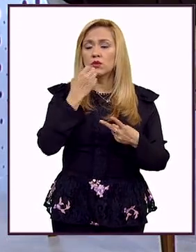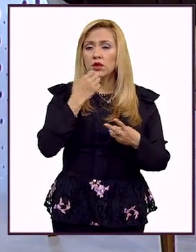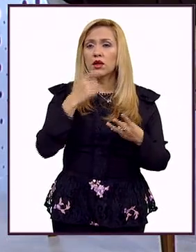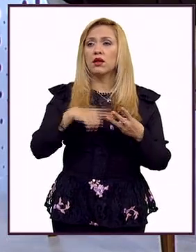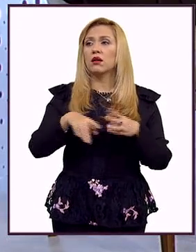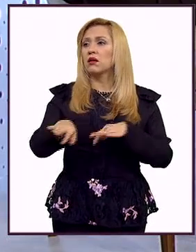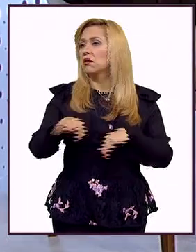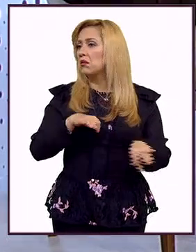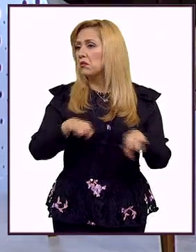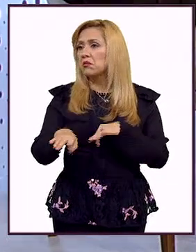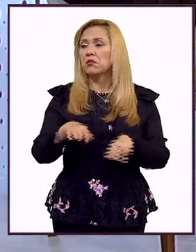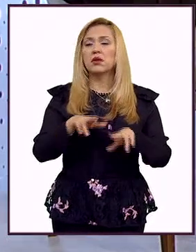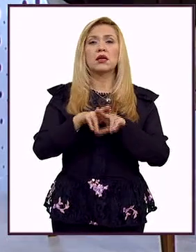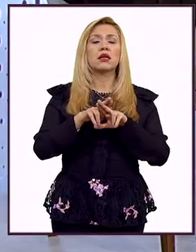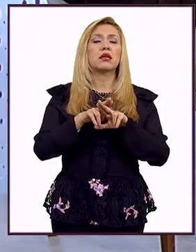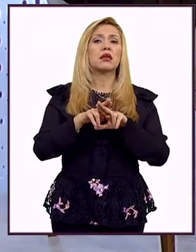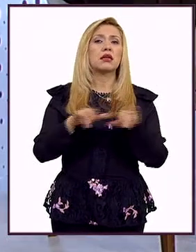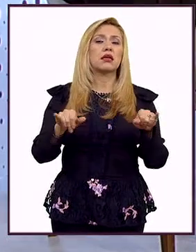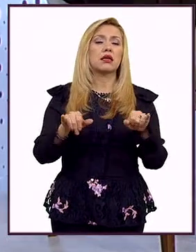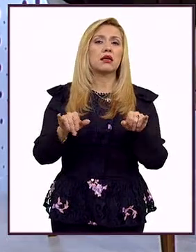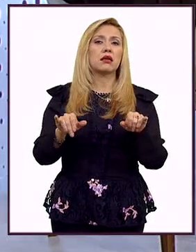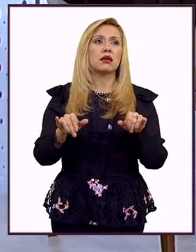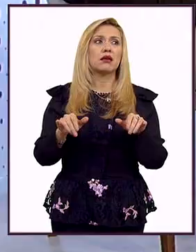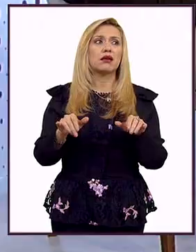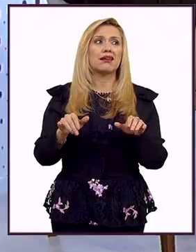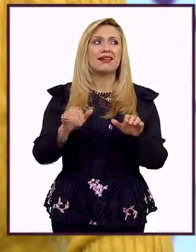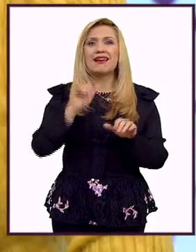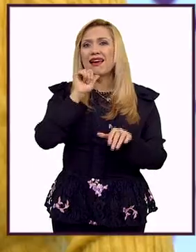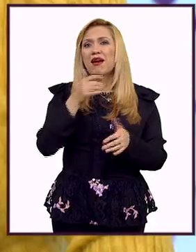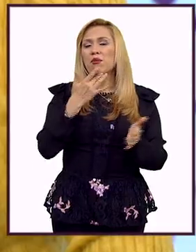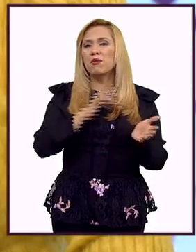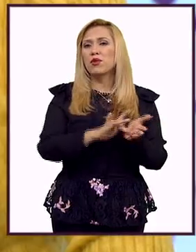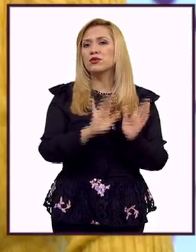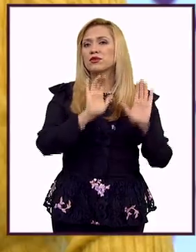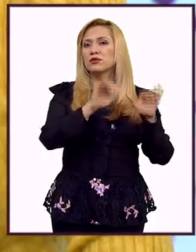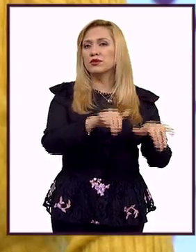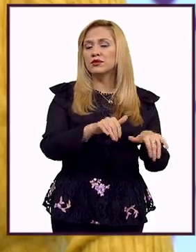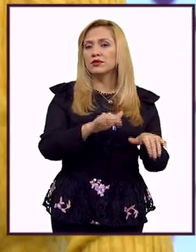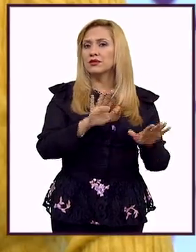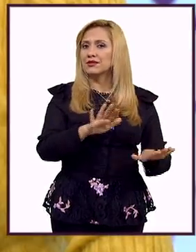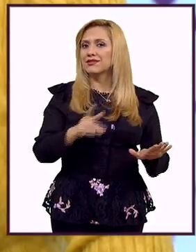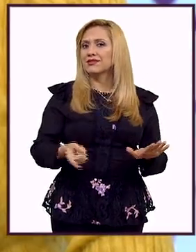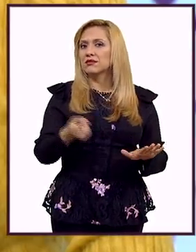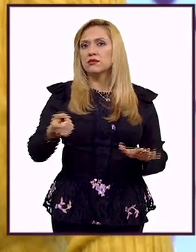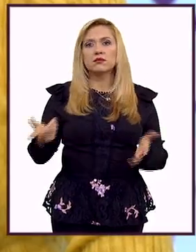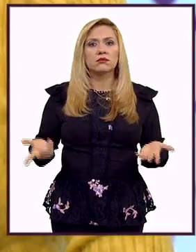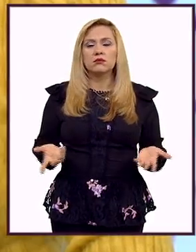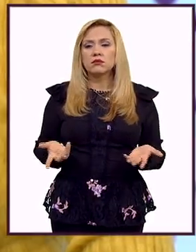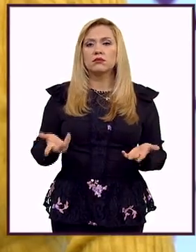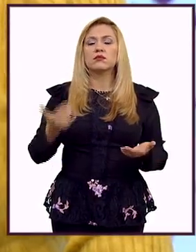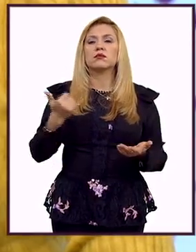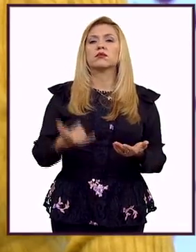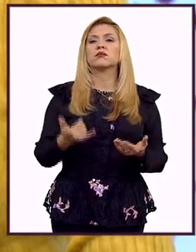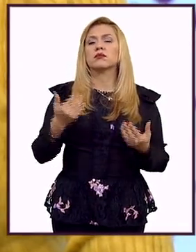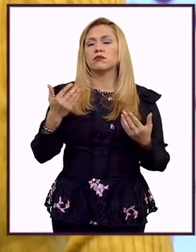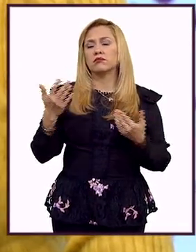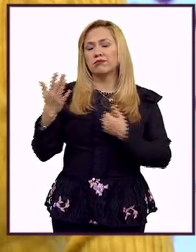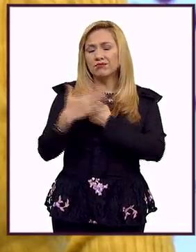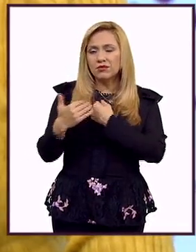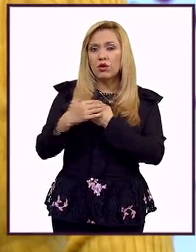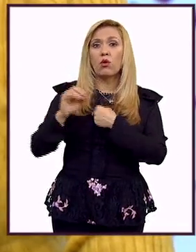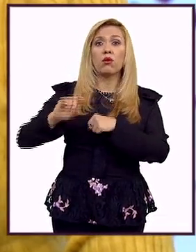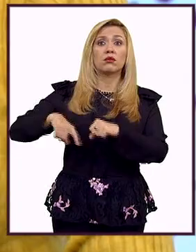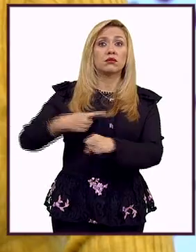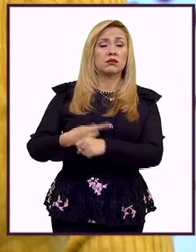laborales y tampoco tienen estabilidad en el empleo. El 50% de ellas ha denunciado que ha sido víctima de acoso, incluso de abuso sexual